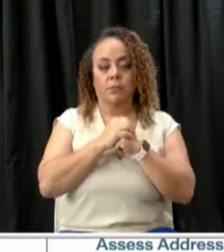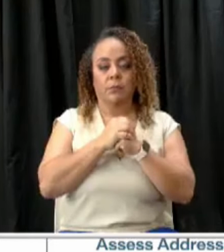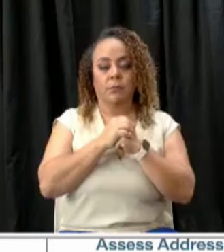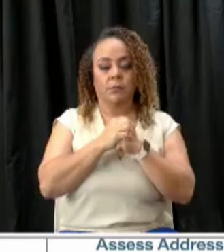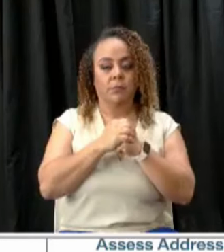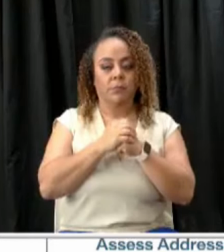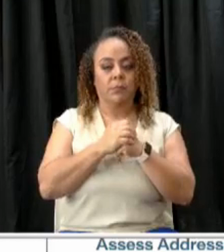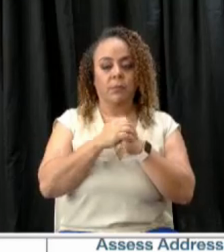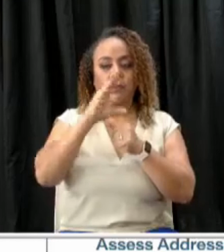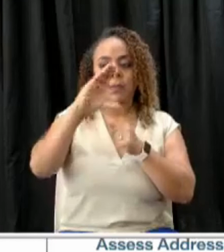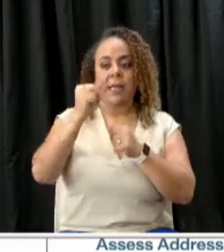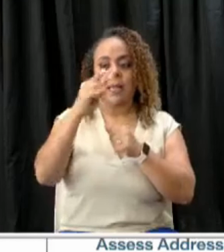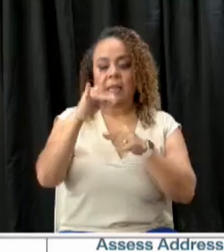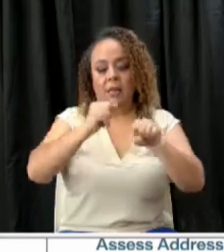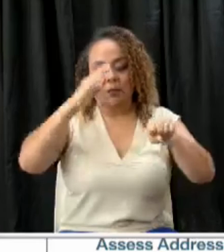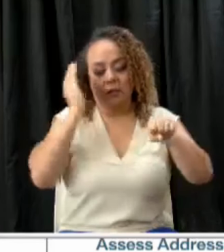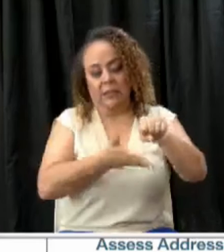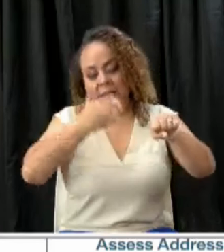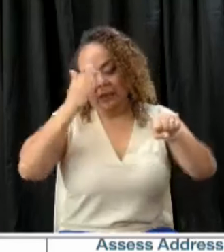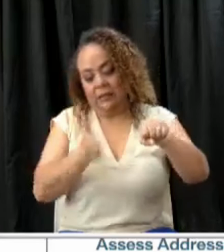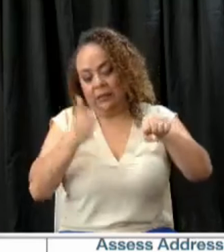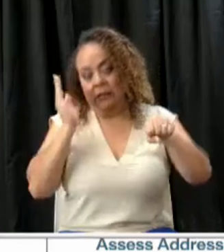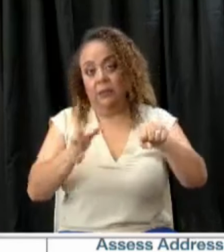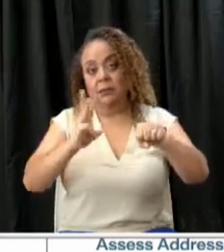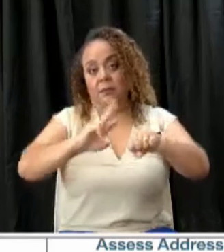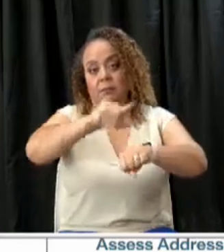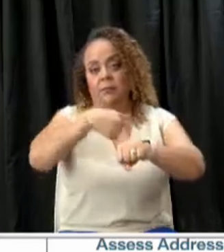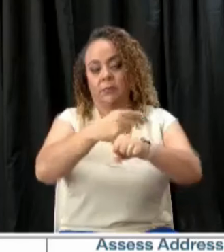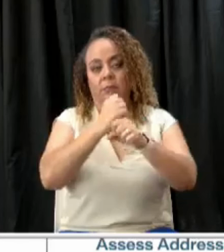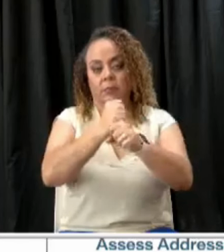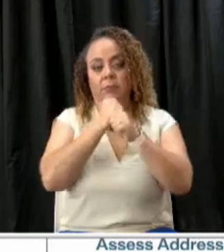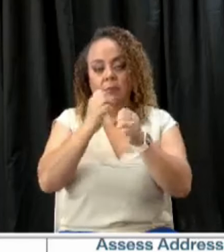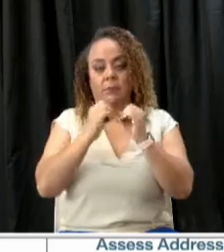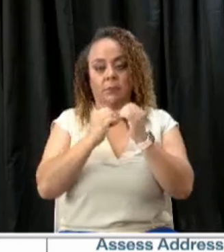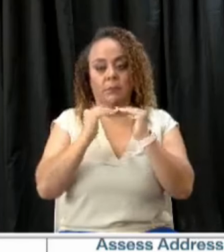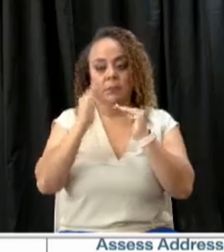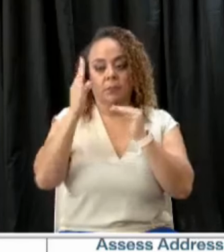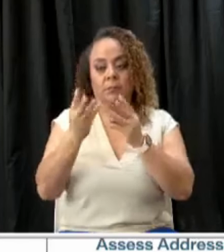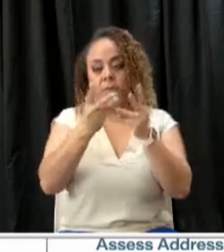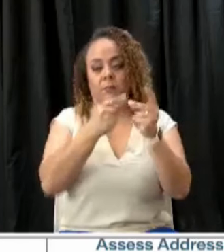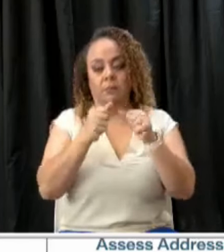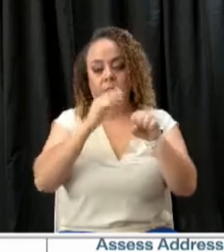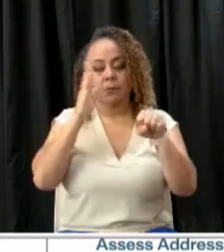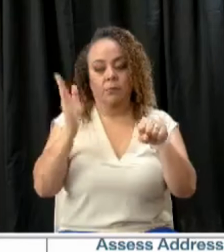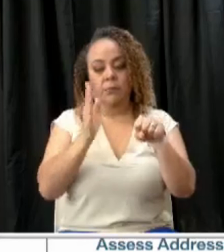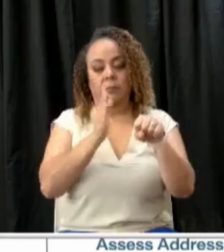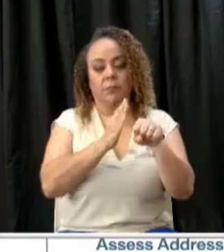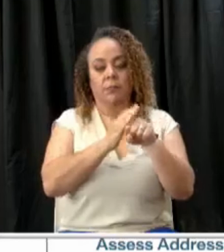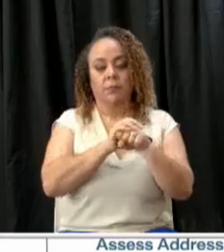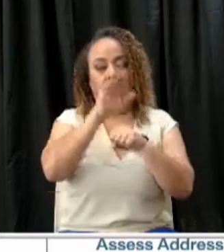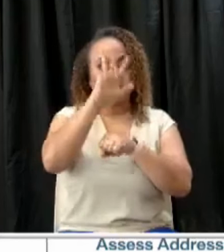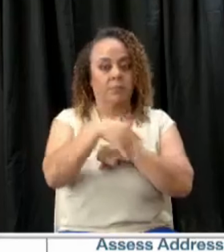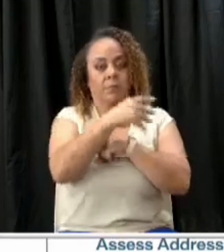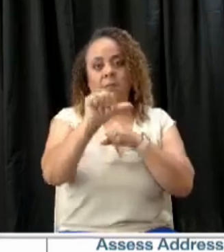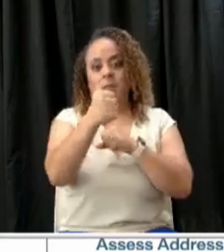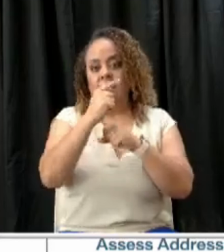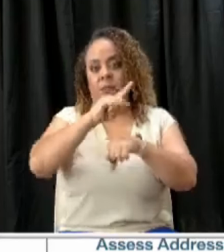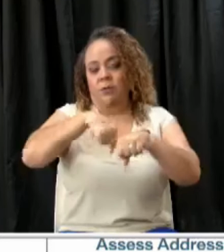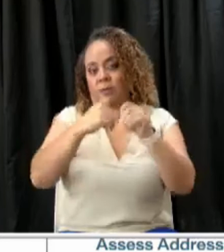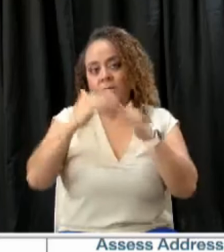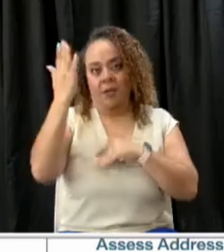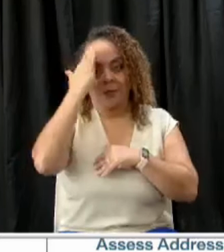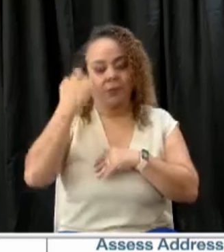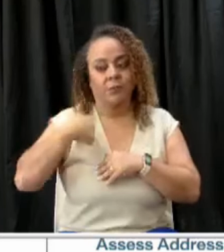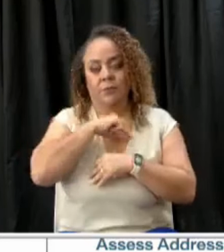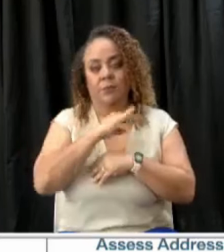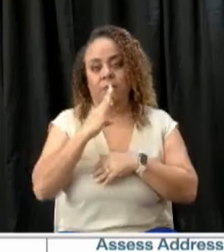manual de caña. Estamos hablando que jornadas de 6 horas garantizan mayor productividad que jornadas de 10 horas o más, porque estamos